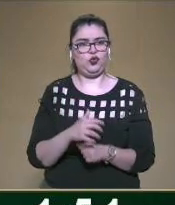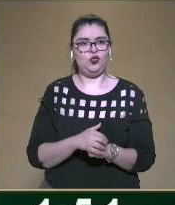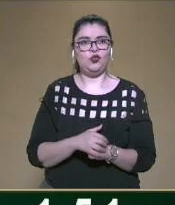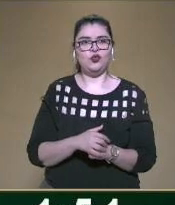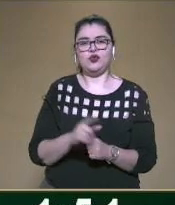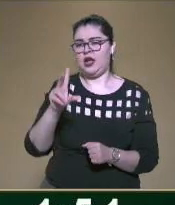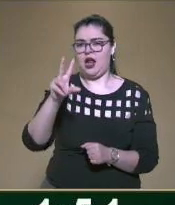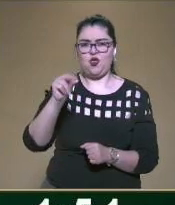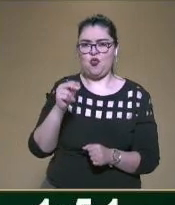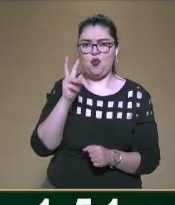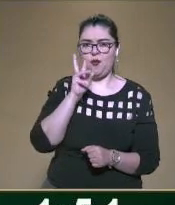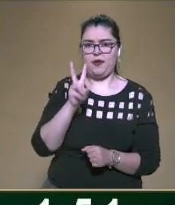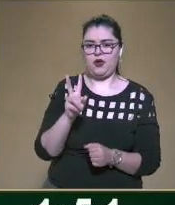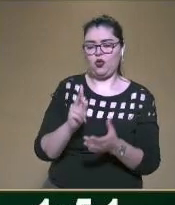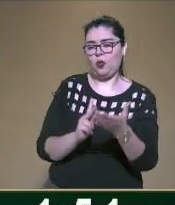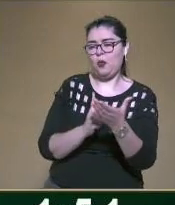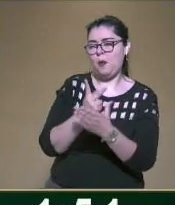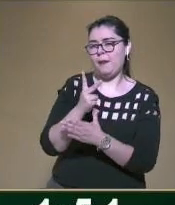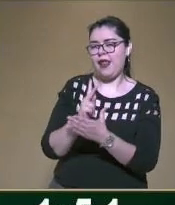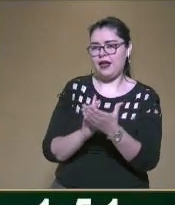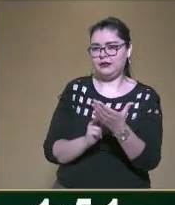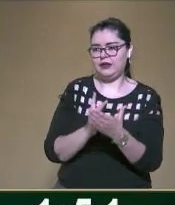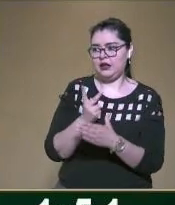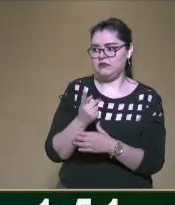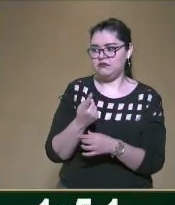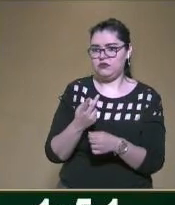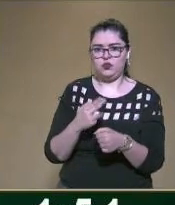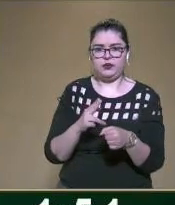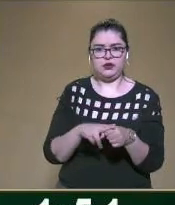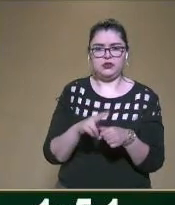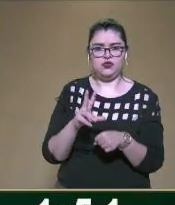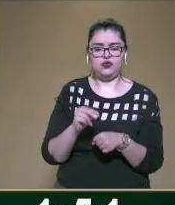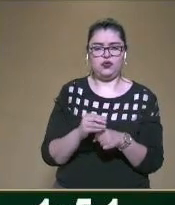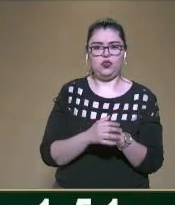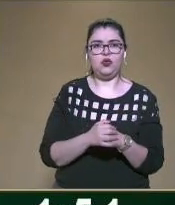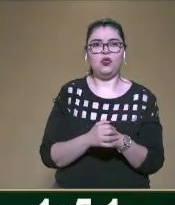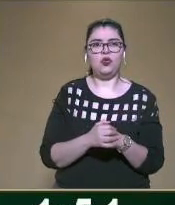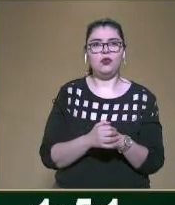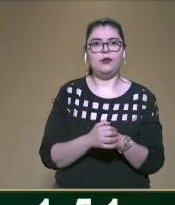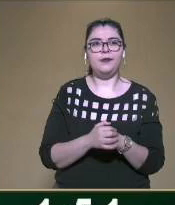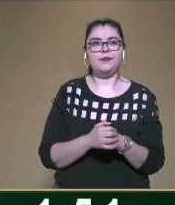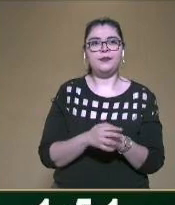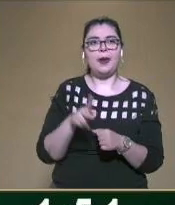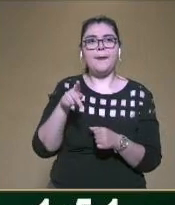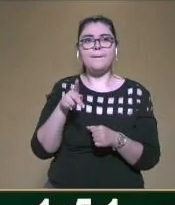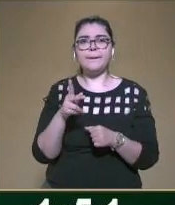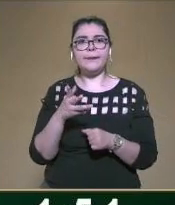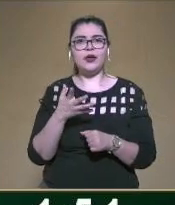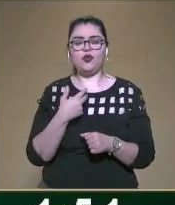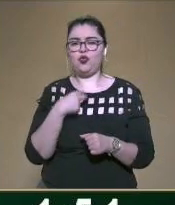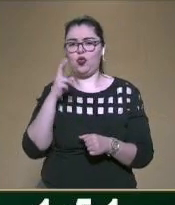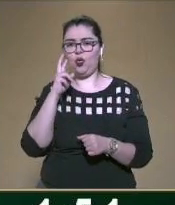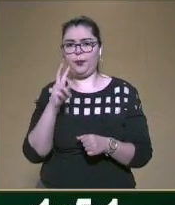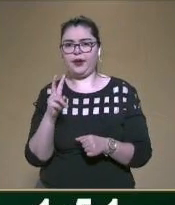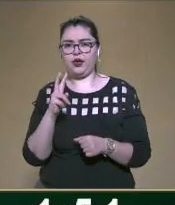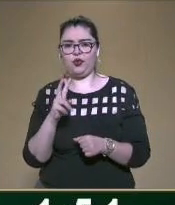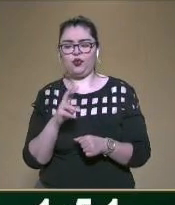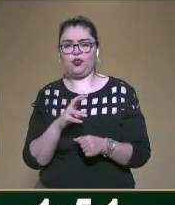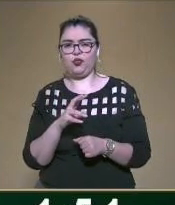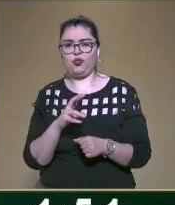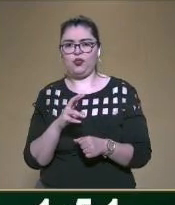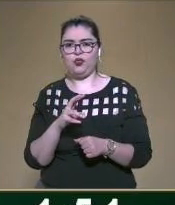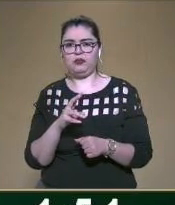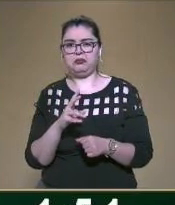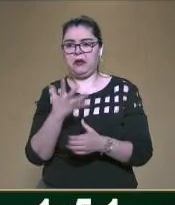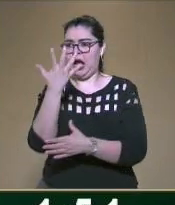plantas. Bueno, veo plantas como parte del alimento de otros seres vivos, porque no